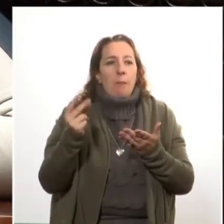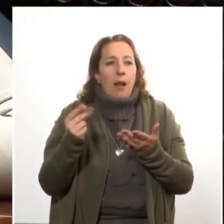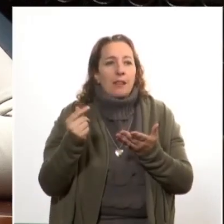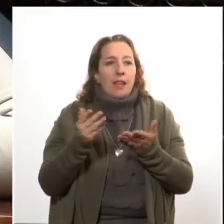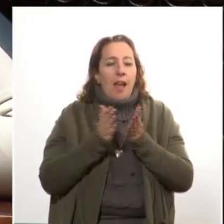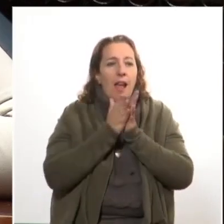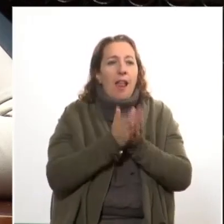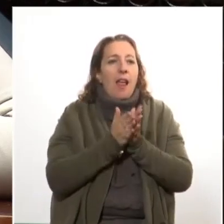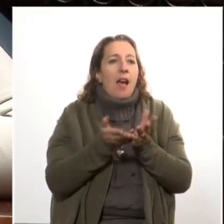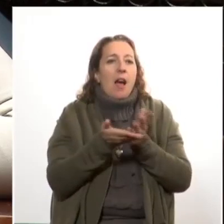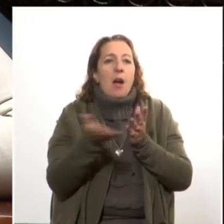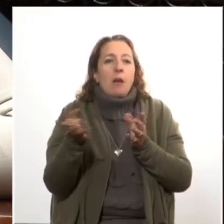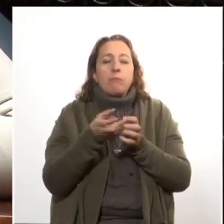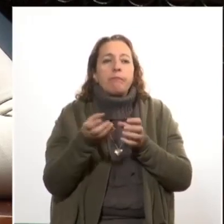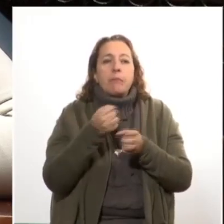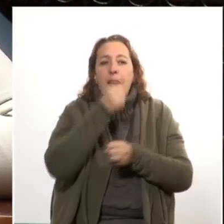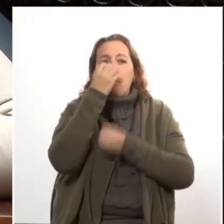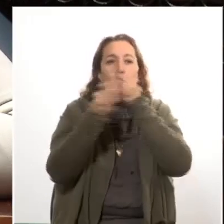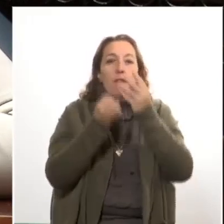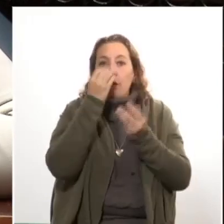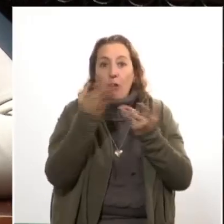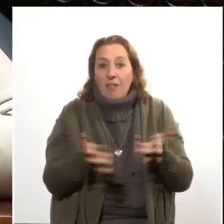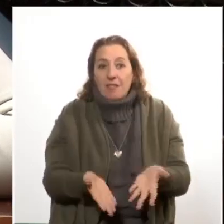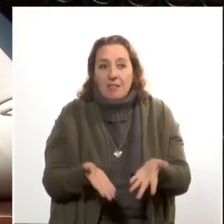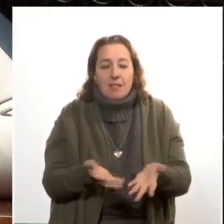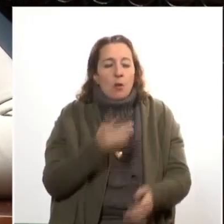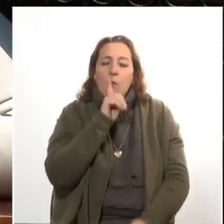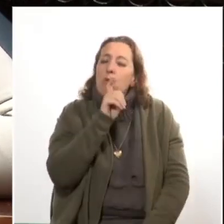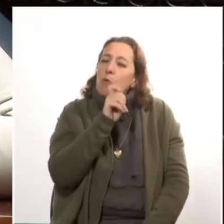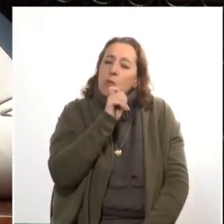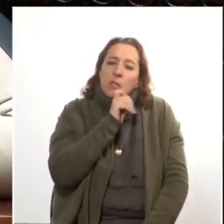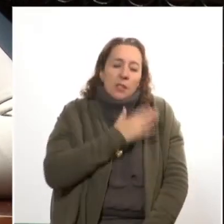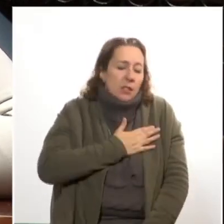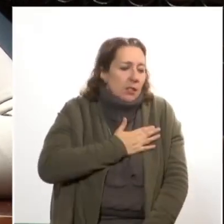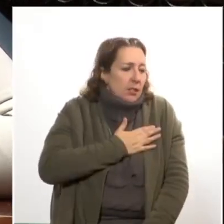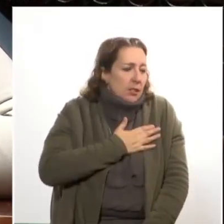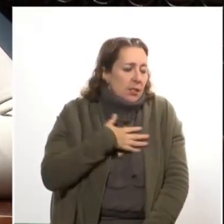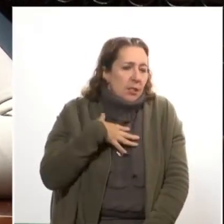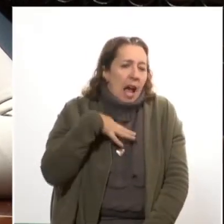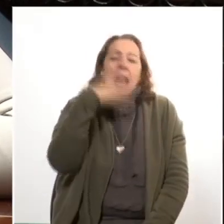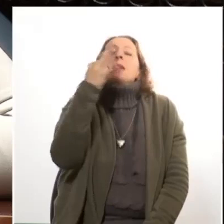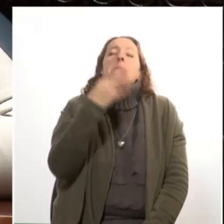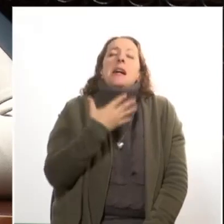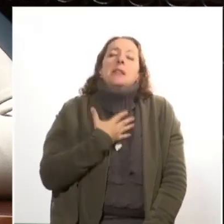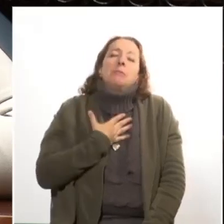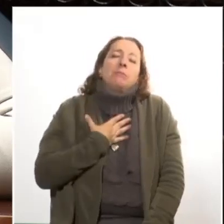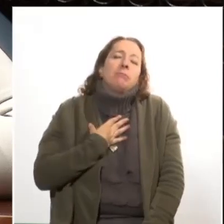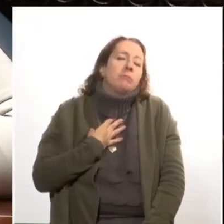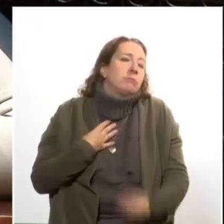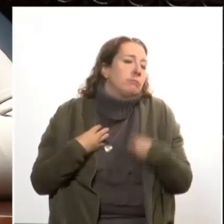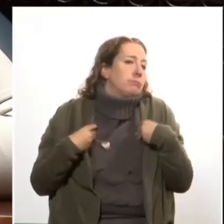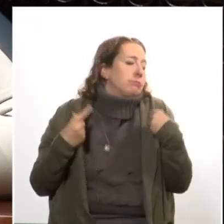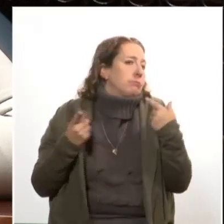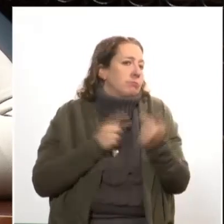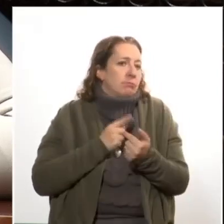ponerles un ramo de flores en el agua. Les juro que se me parte el alma cada vez que lo leo. Todo ese